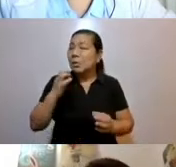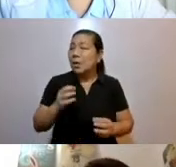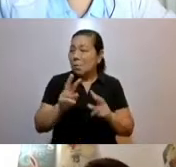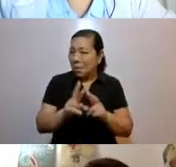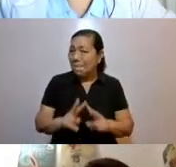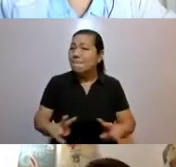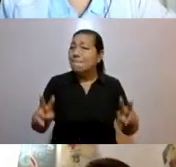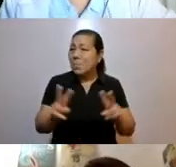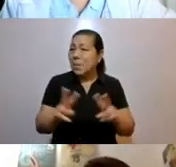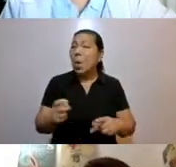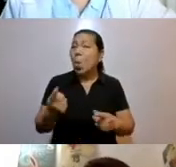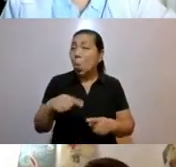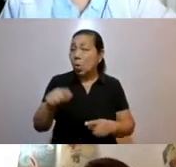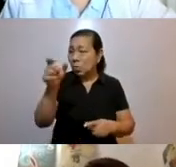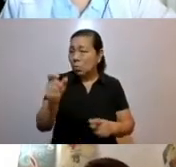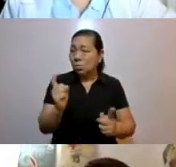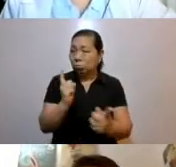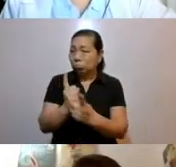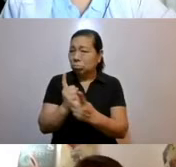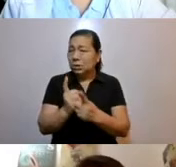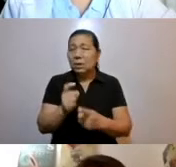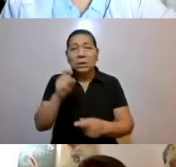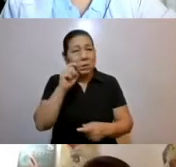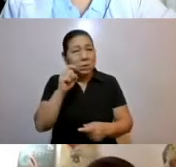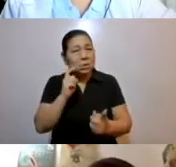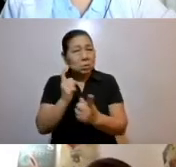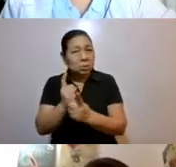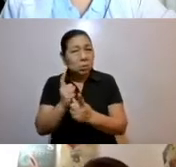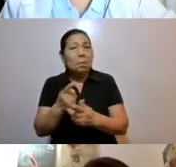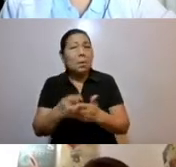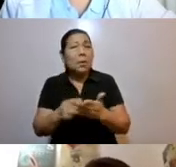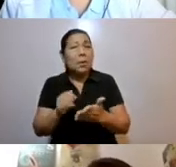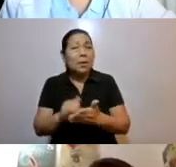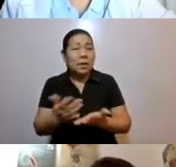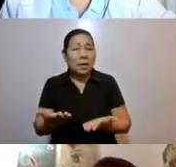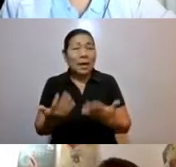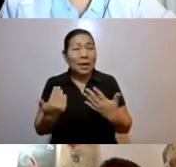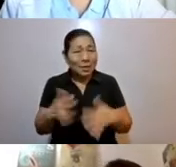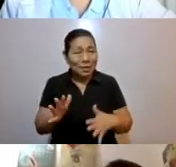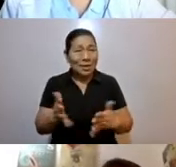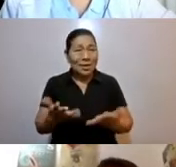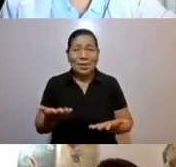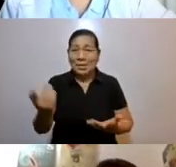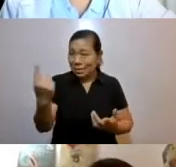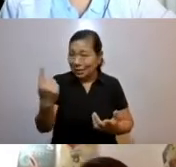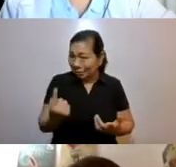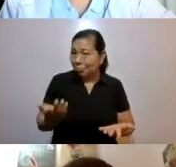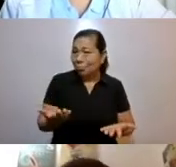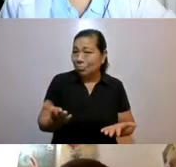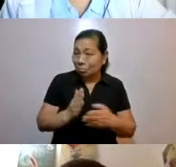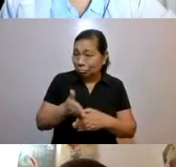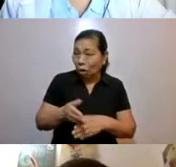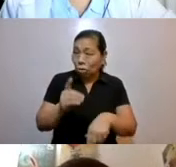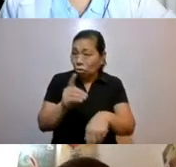cuando una persona viene a hablar de su tema sexual al consultorio porque ya el simple hecho de ir a la